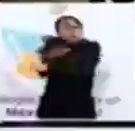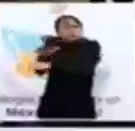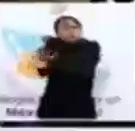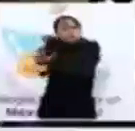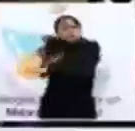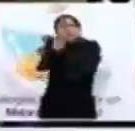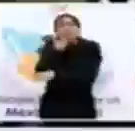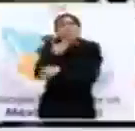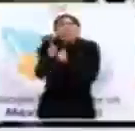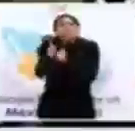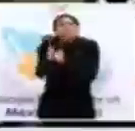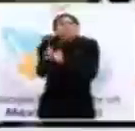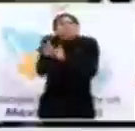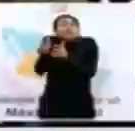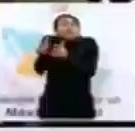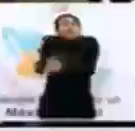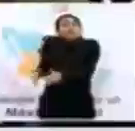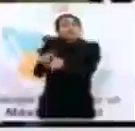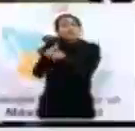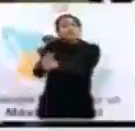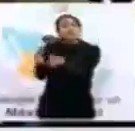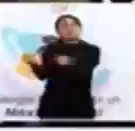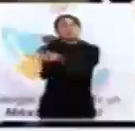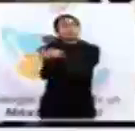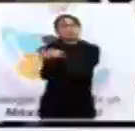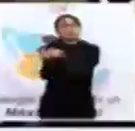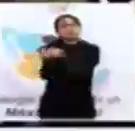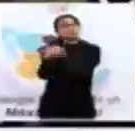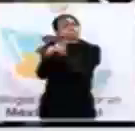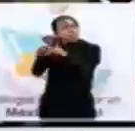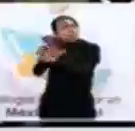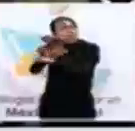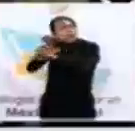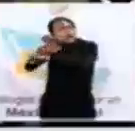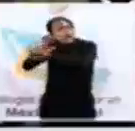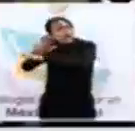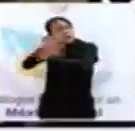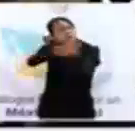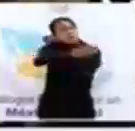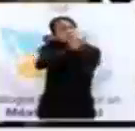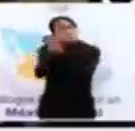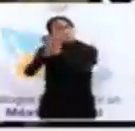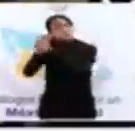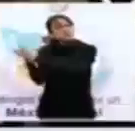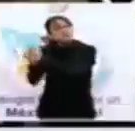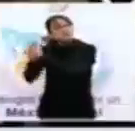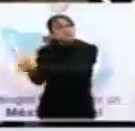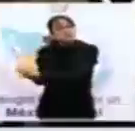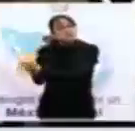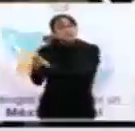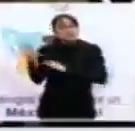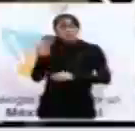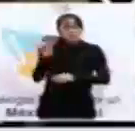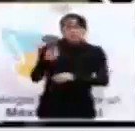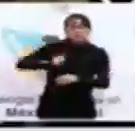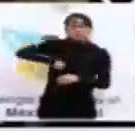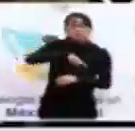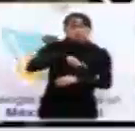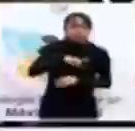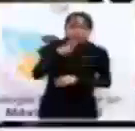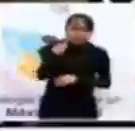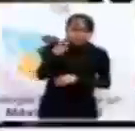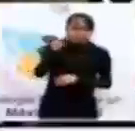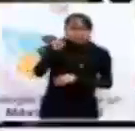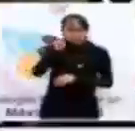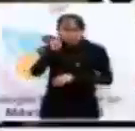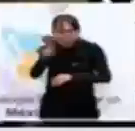dinámica y obviamente los logros que se alcanzan hoy, si no los enriquecemos, los replanteamos y los volvemos a